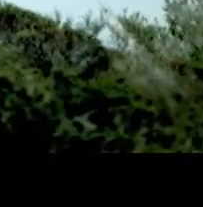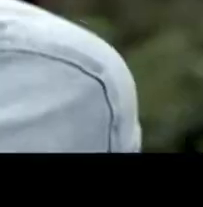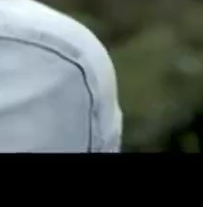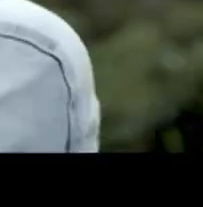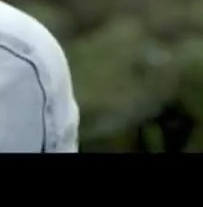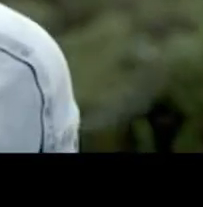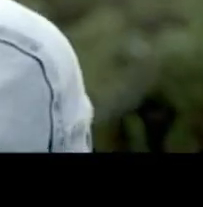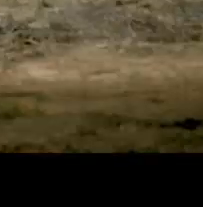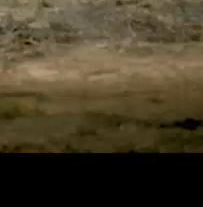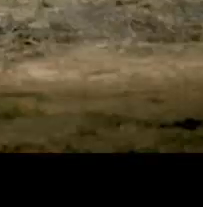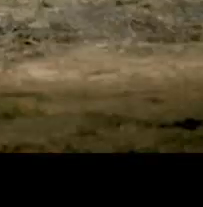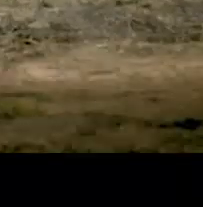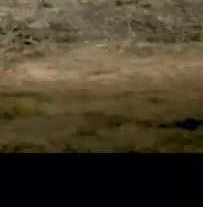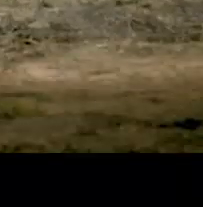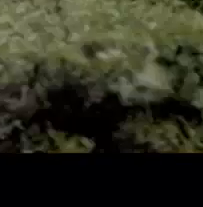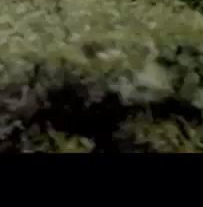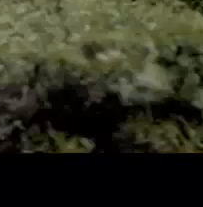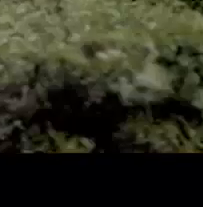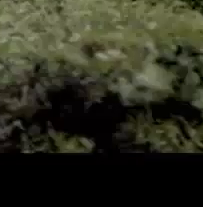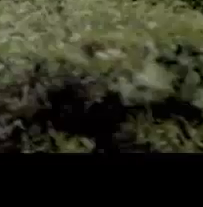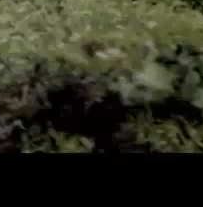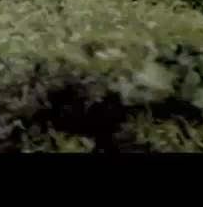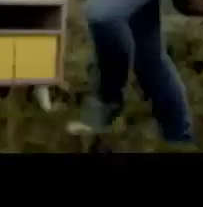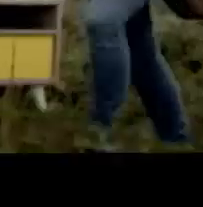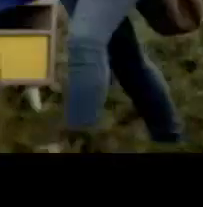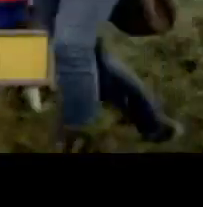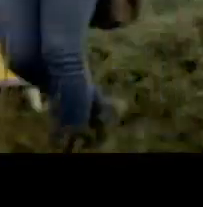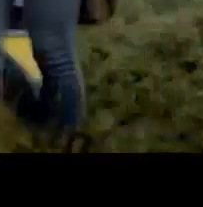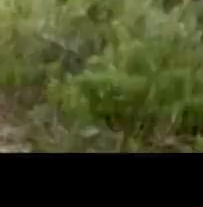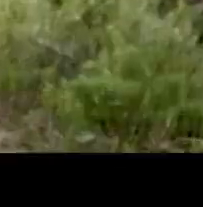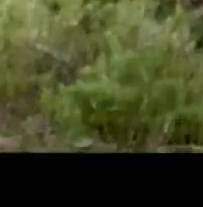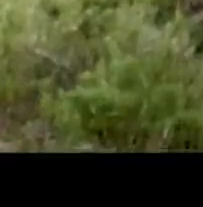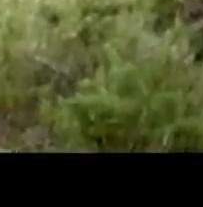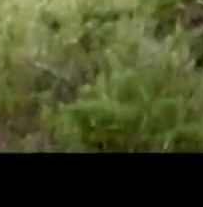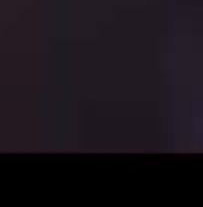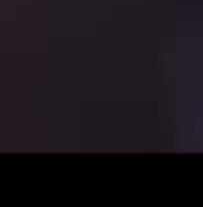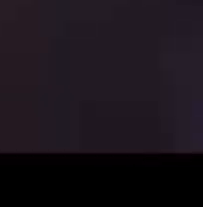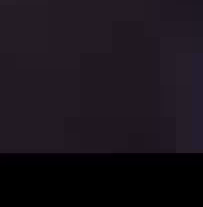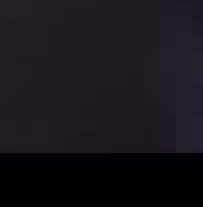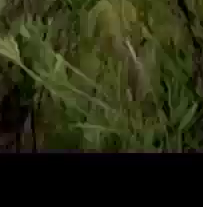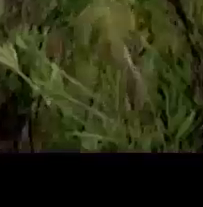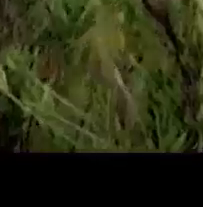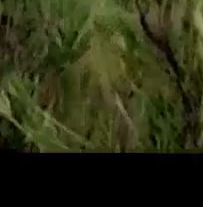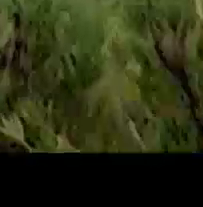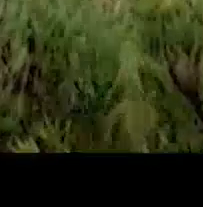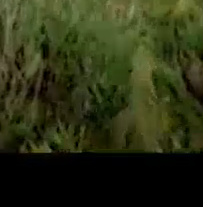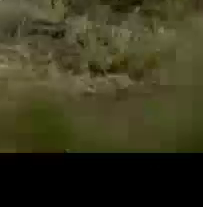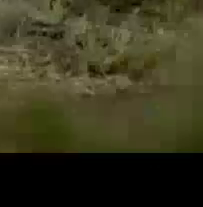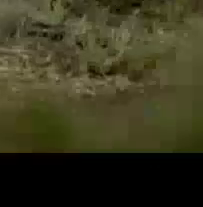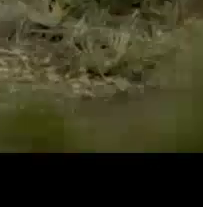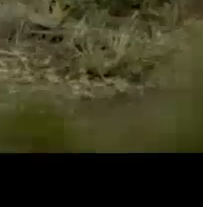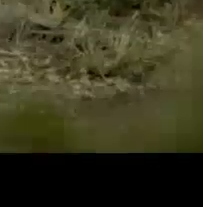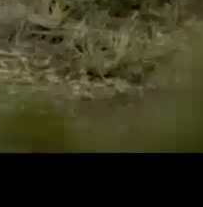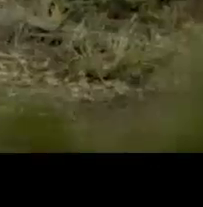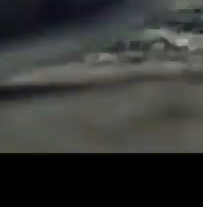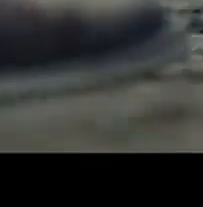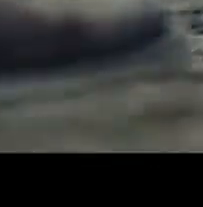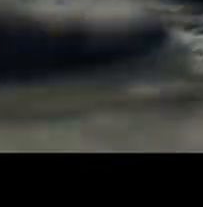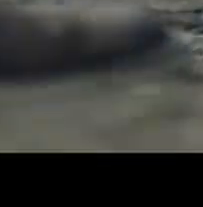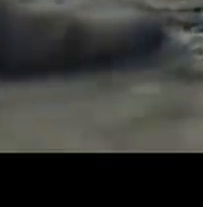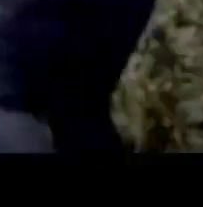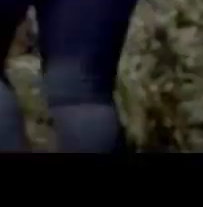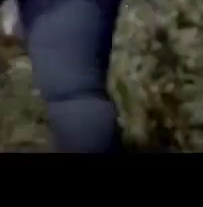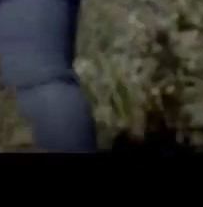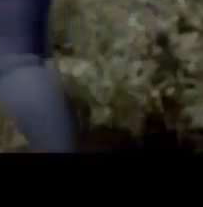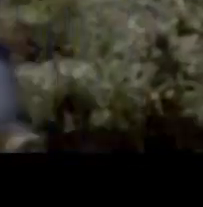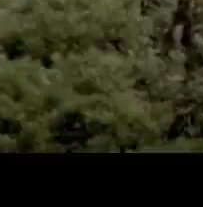Este 2019, más de 4.500 jóvenes de Guanacaste, Punta Arenas, Limón, jóvenes de todo el país estarán dando